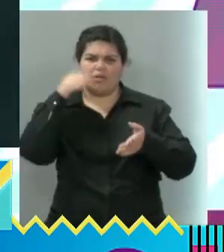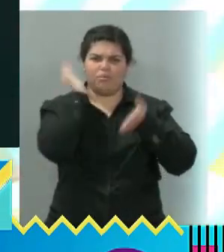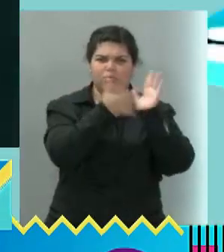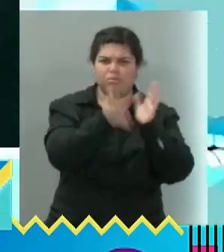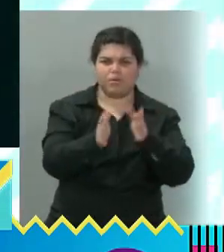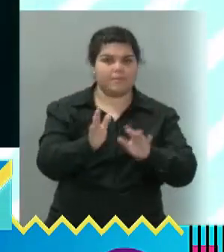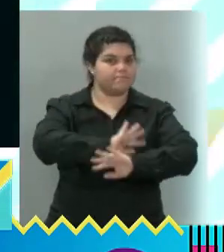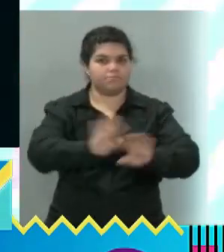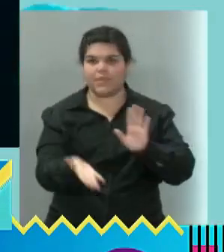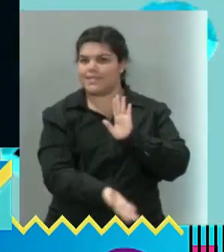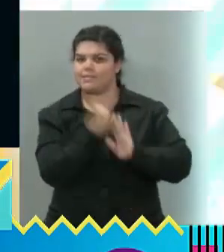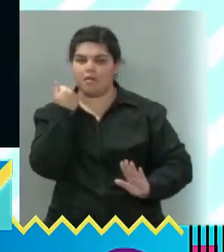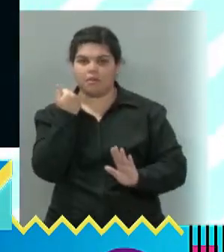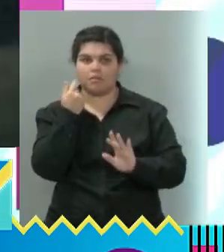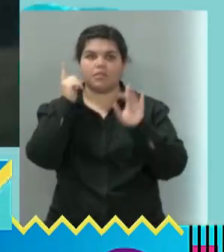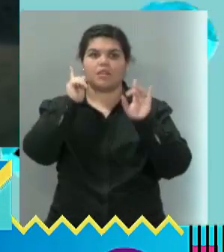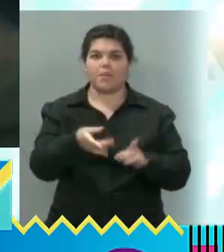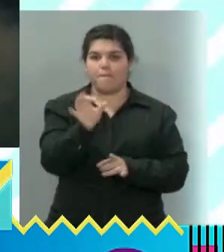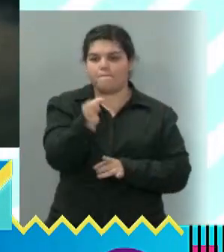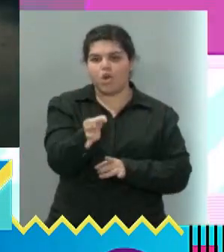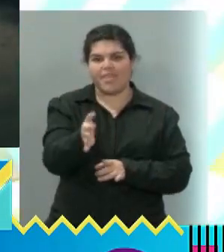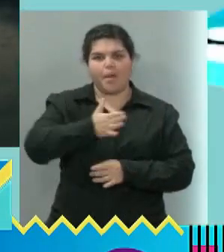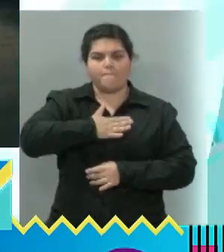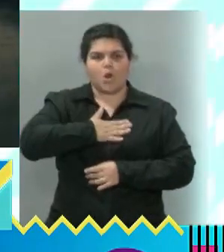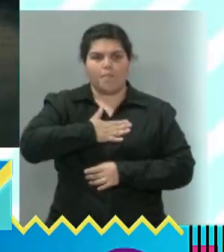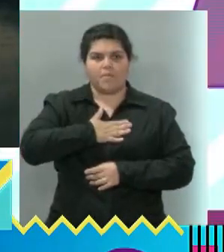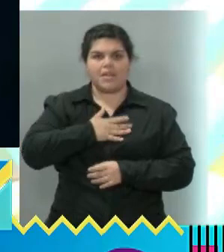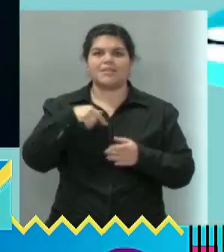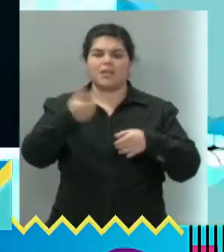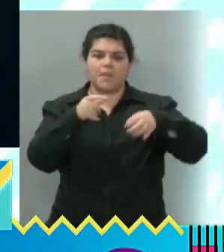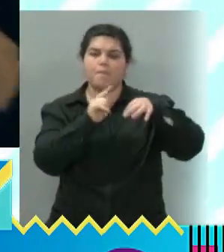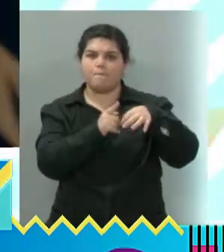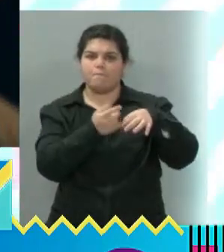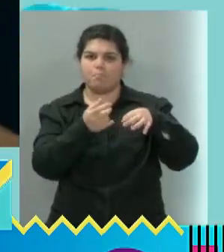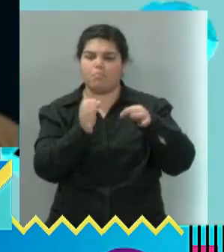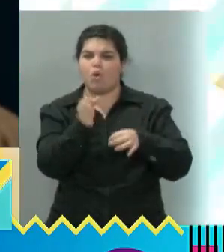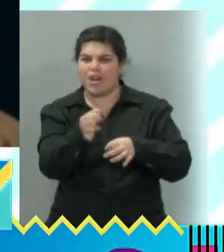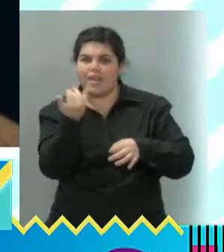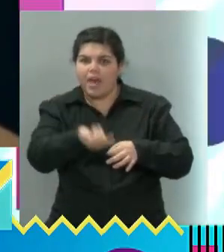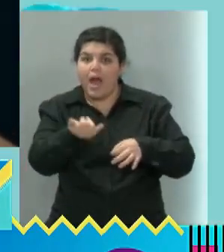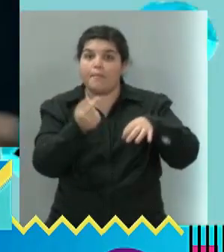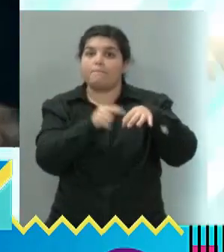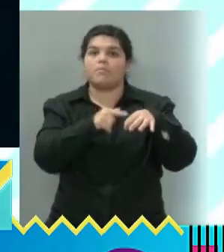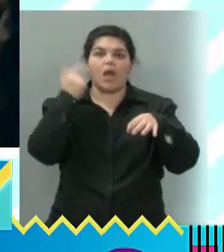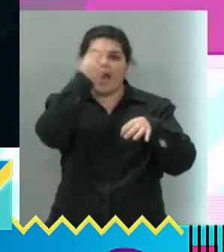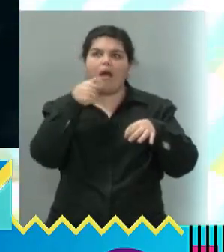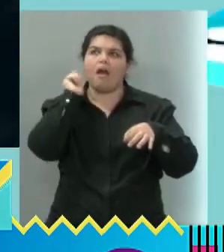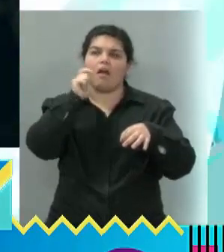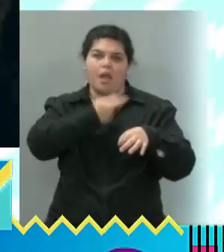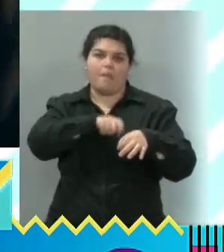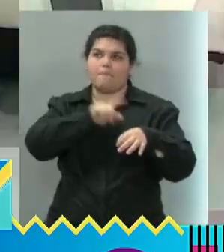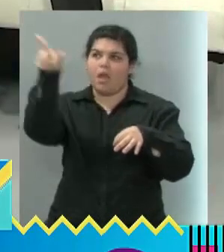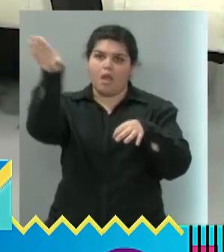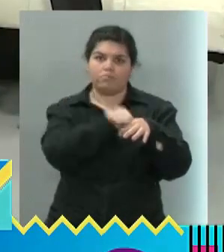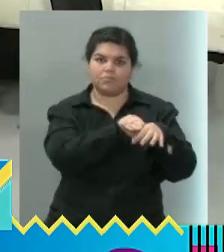va a adoptar una moneda. Teníamos la moneda con la cara del rey. También la liberación de los peso. hijos de los esclavos, ¿no? También